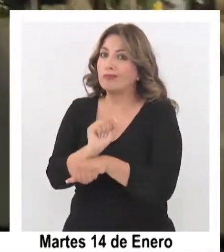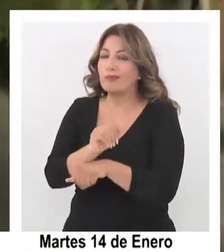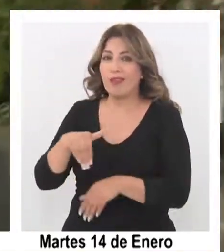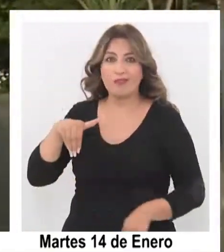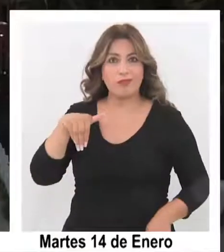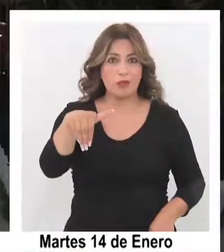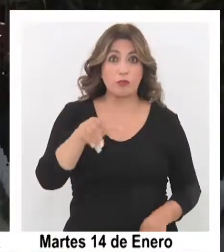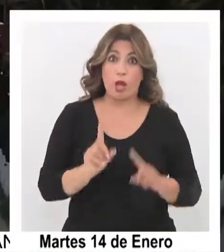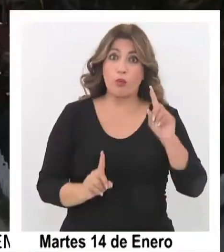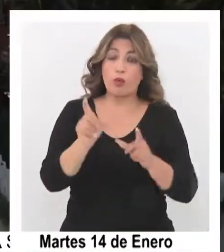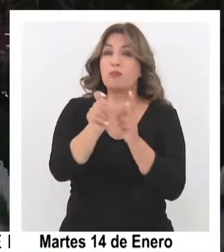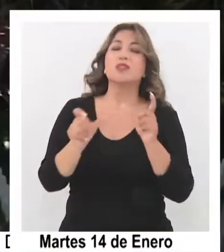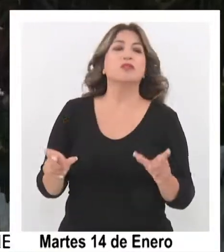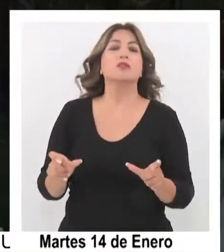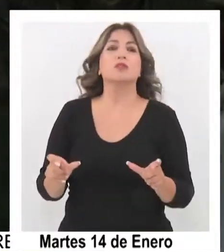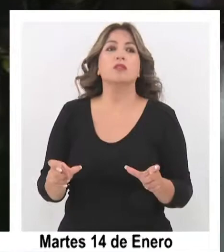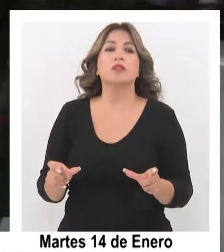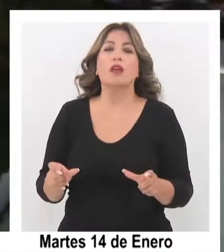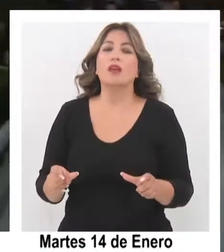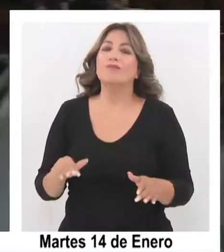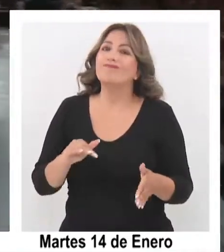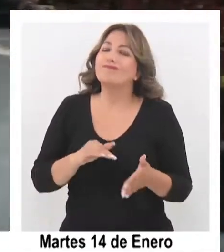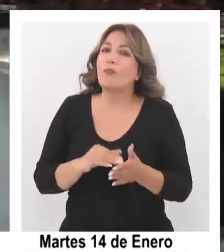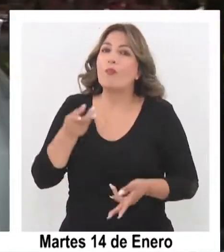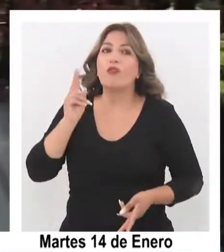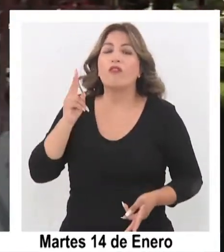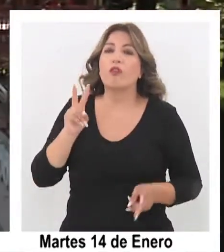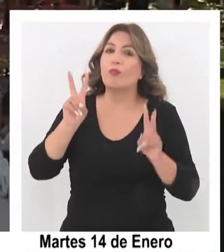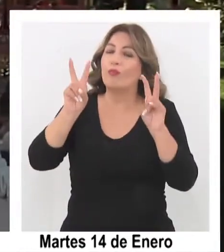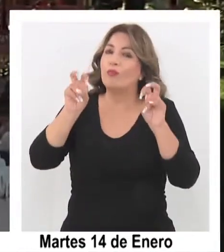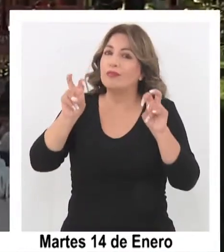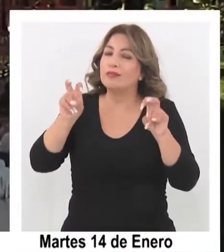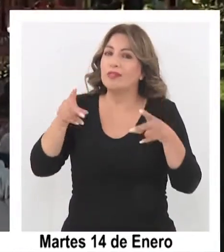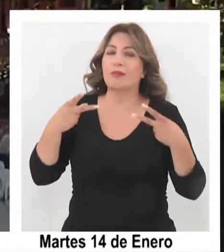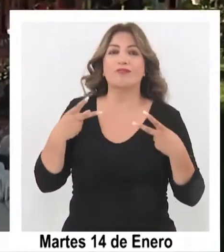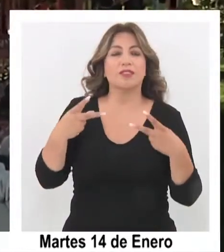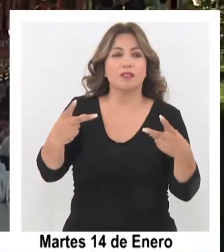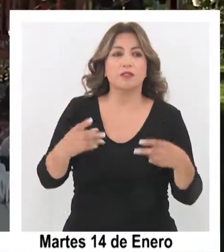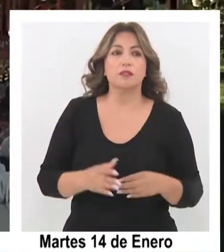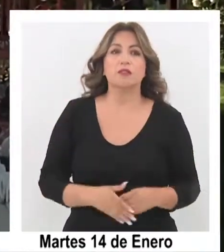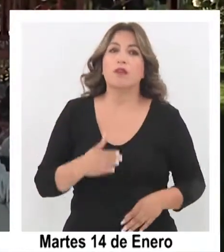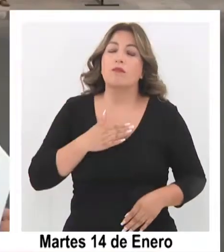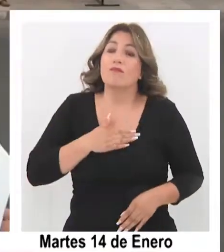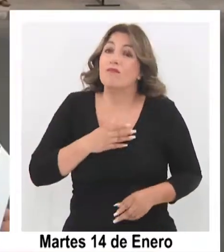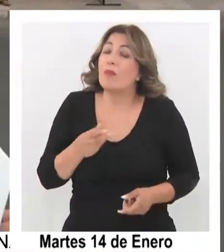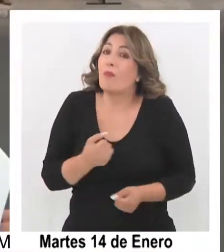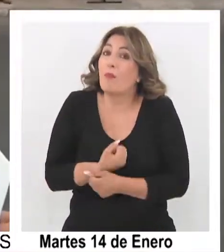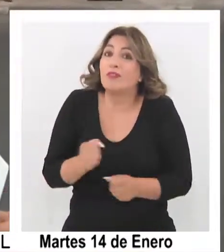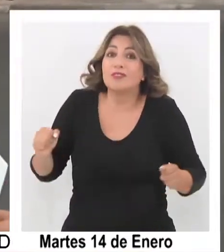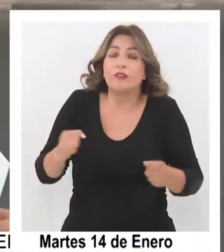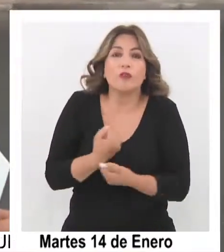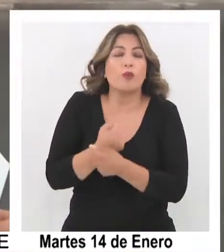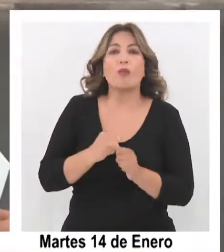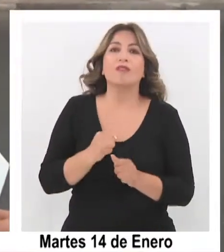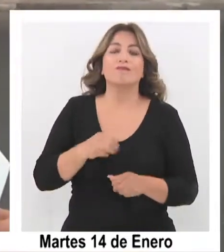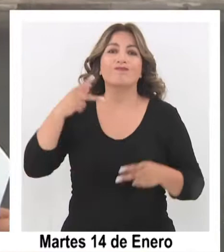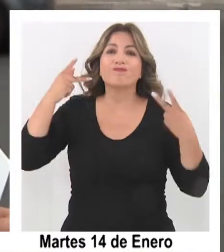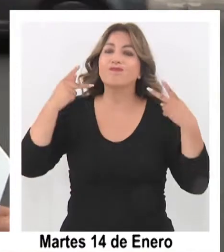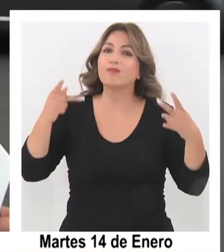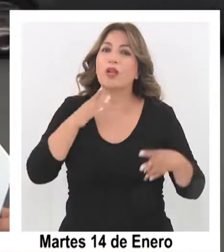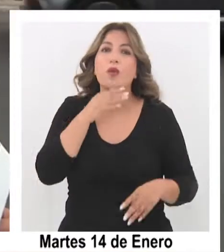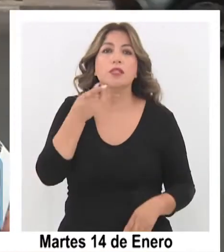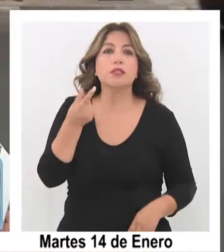conductor. Algunas personas tienen limitaciones para viajar por el tema económico. Imposible por la situación que estamos